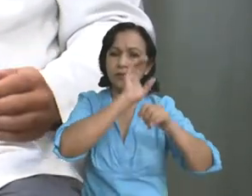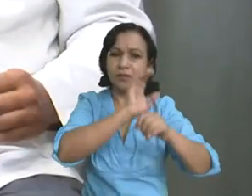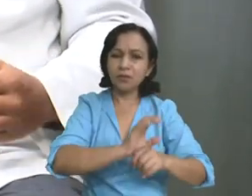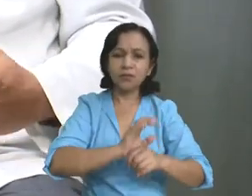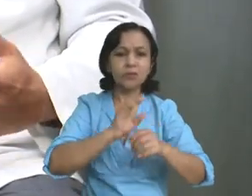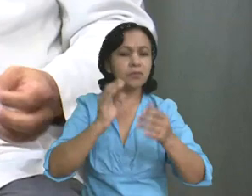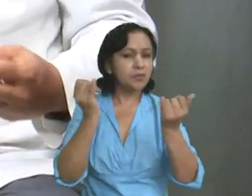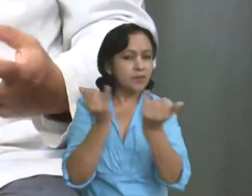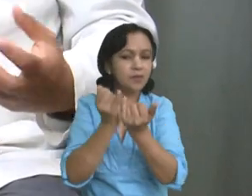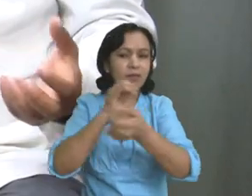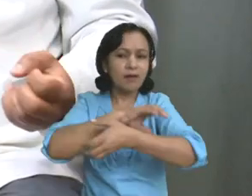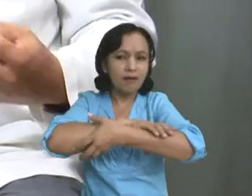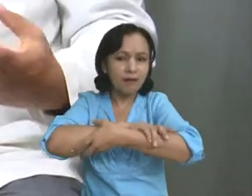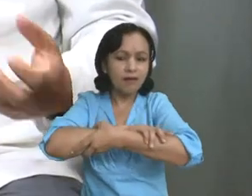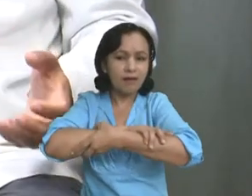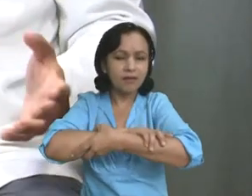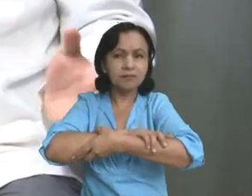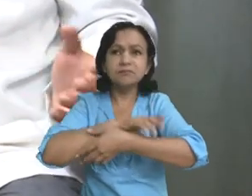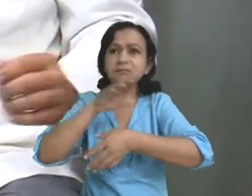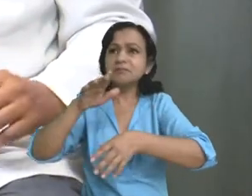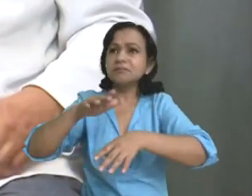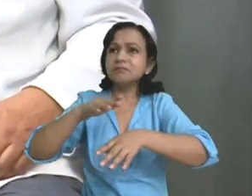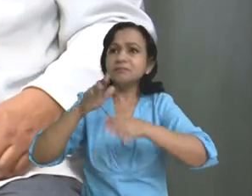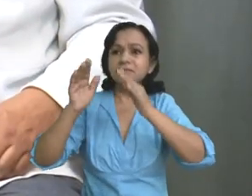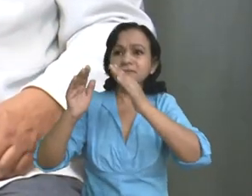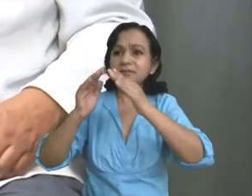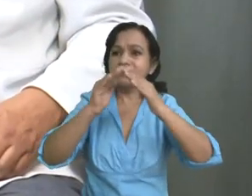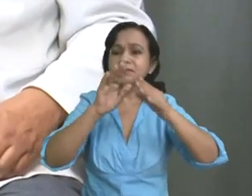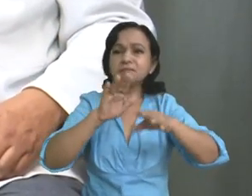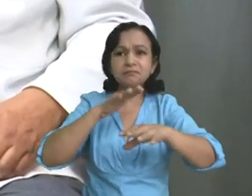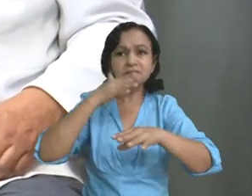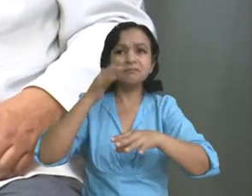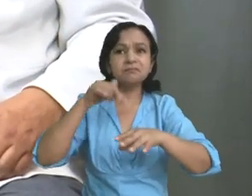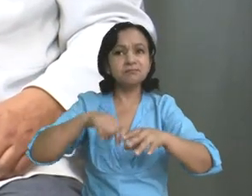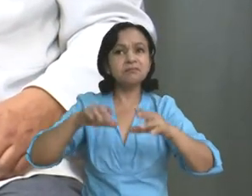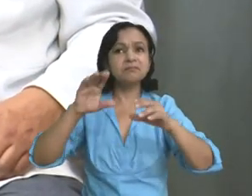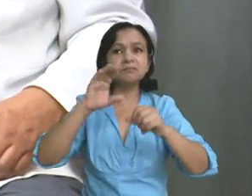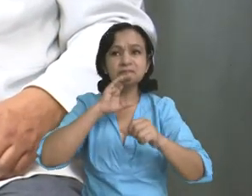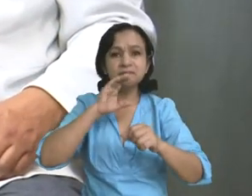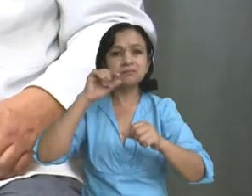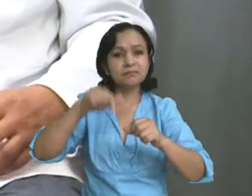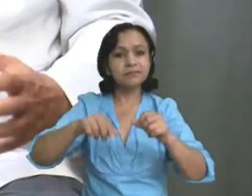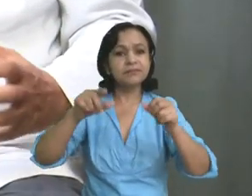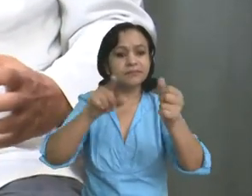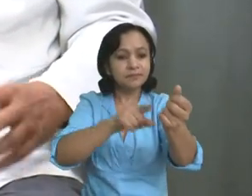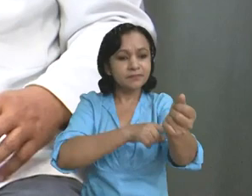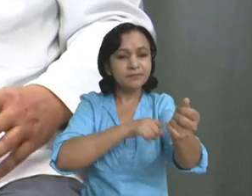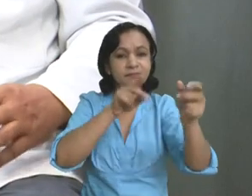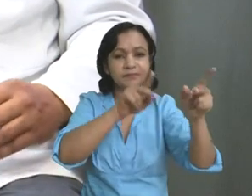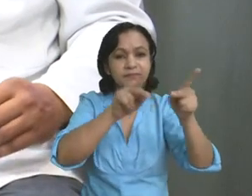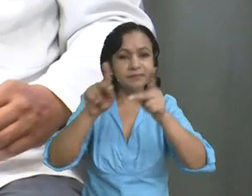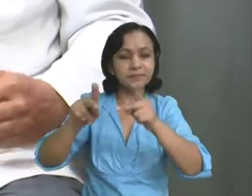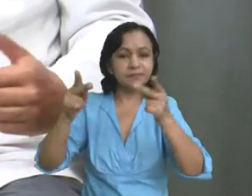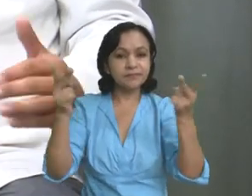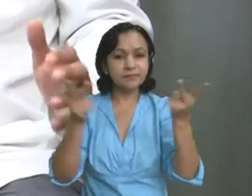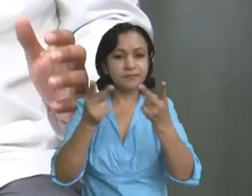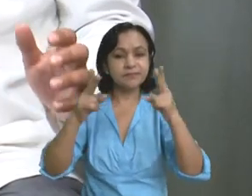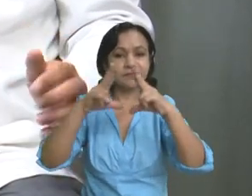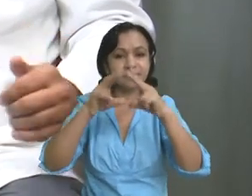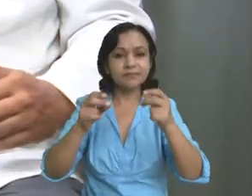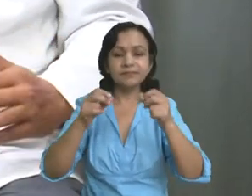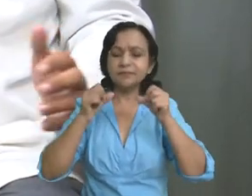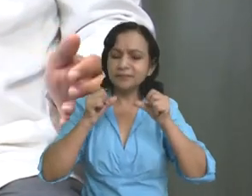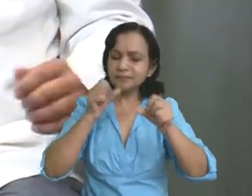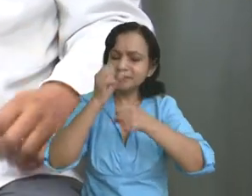amistad que se respira, se siente en cada conversación que tenemos con un hermano nicaragüense, y eso lo vamos a mantener por los siglos